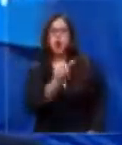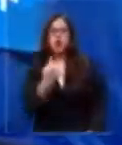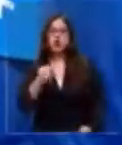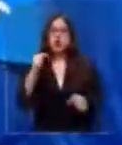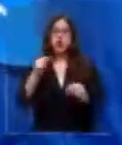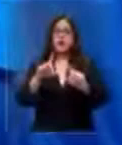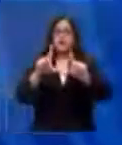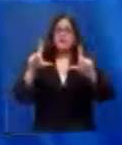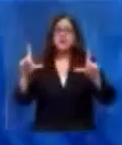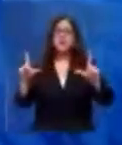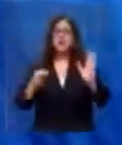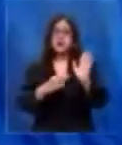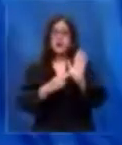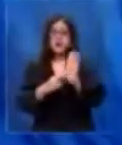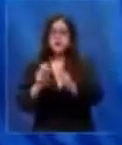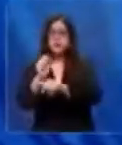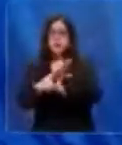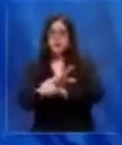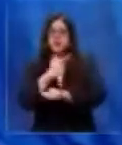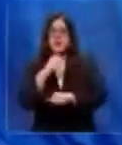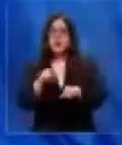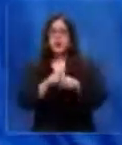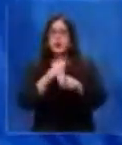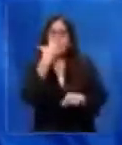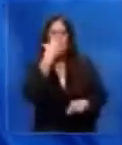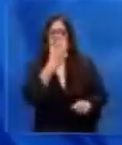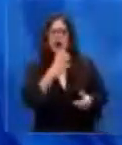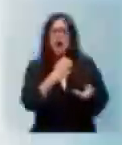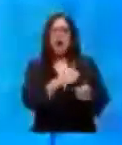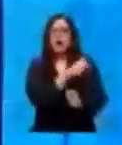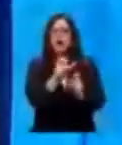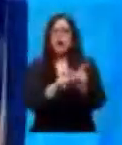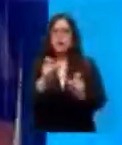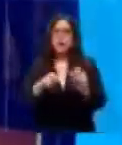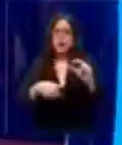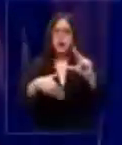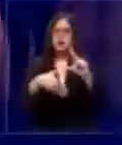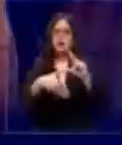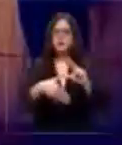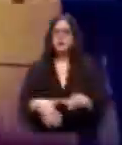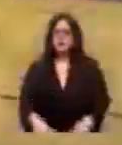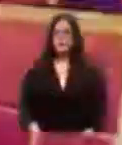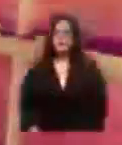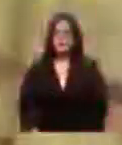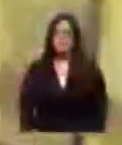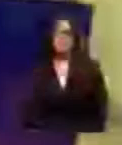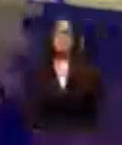esta serie que promete conquistar a todo el continente. No te